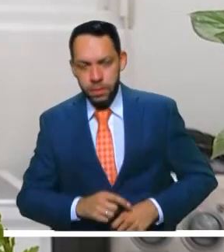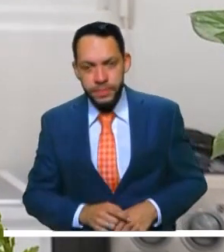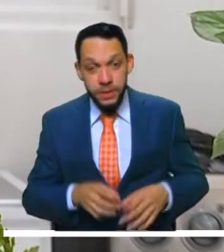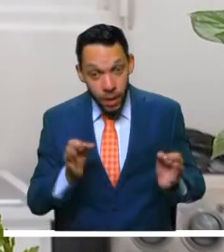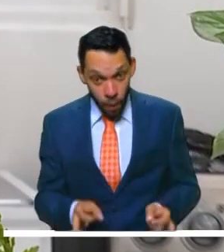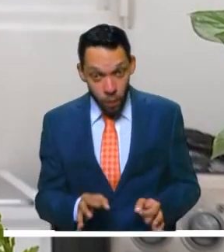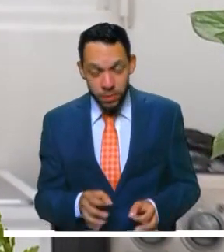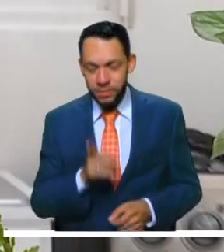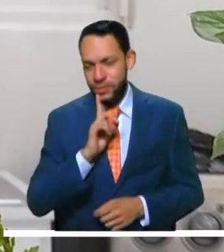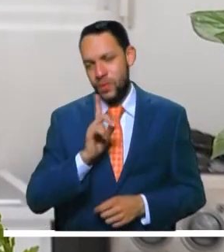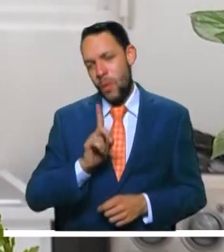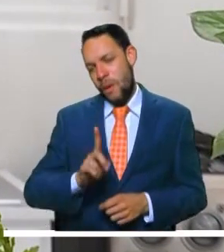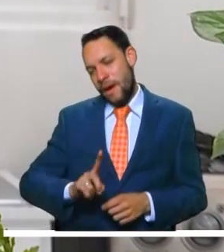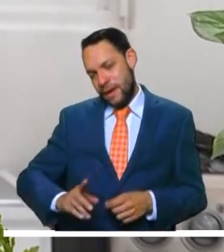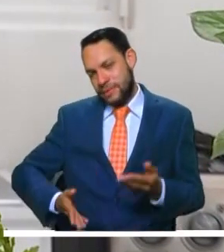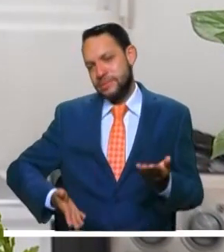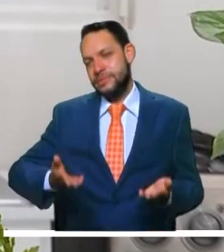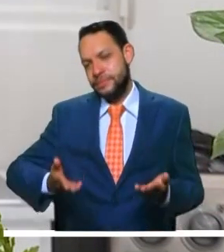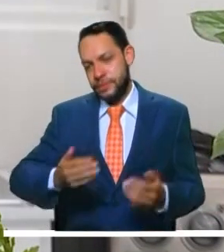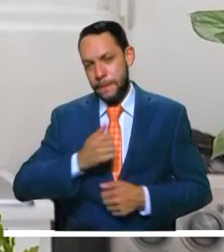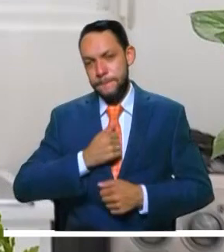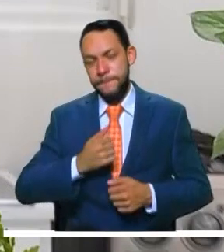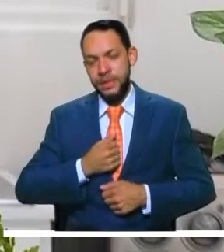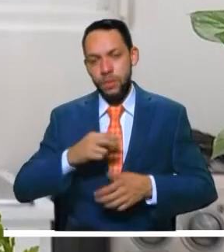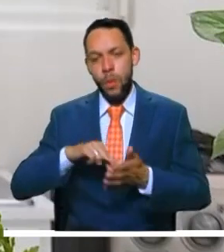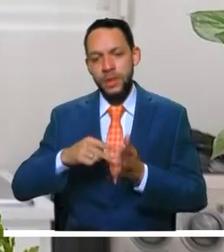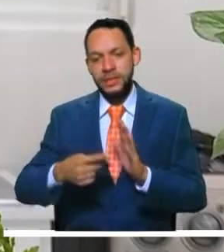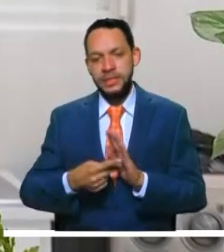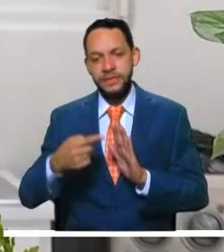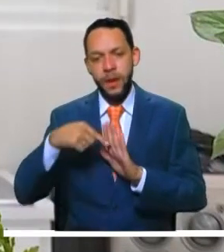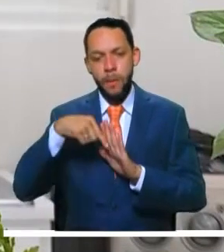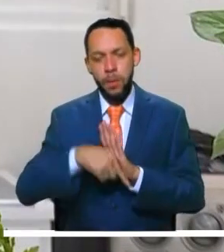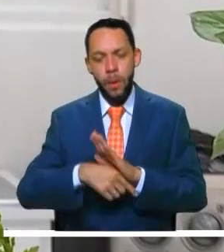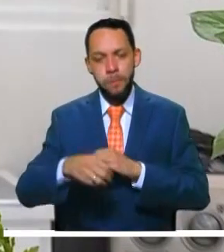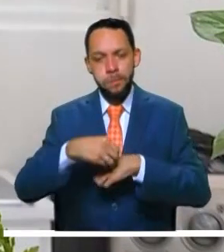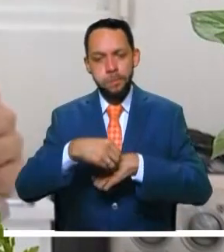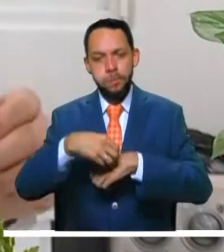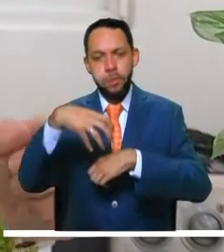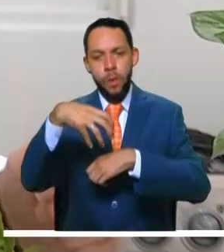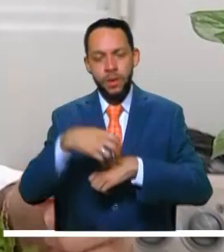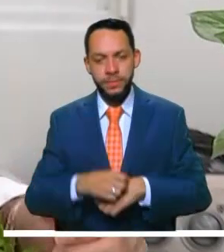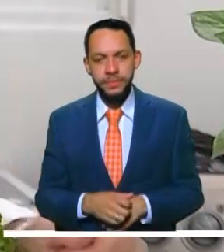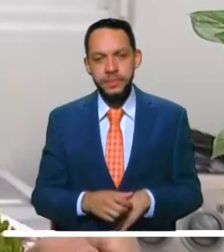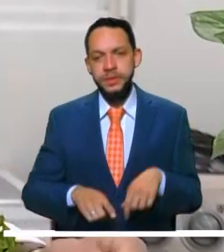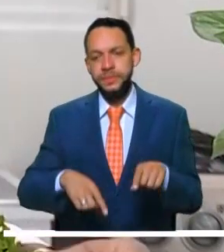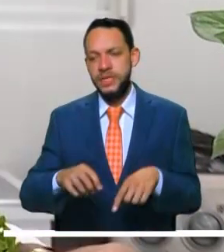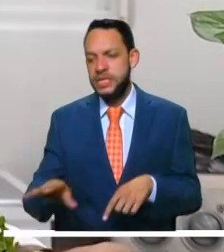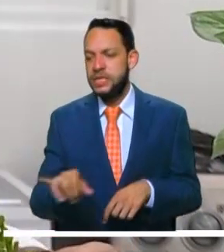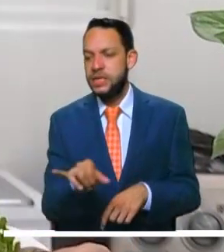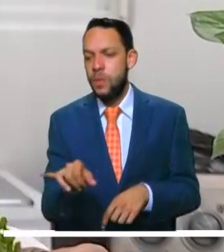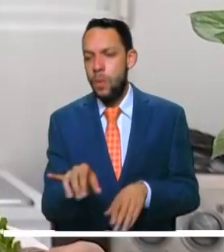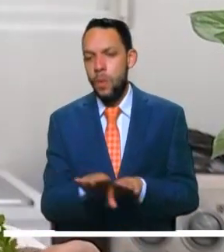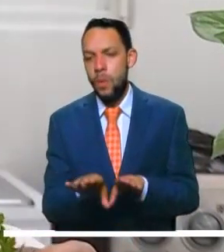come. Uno se inflama. Y es lo que pasa cuando ustedes se comen el